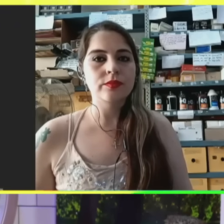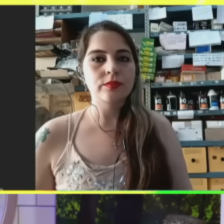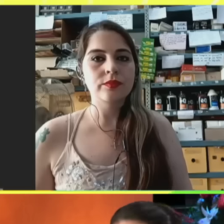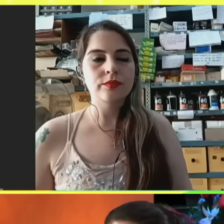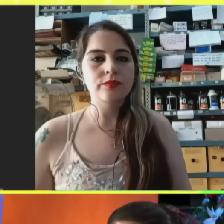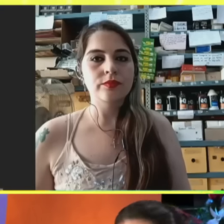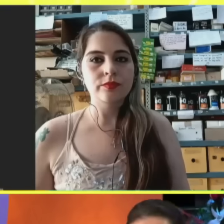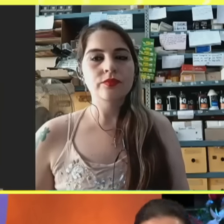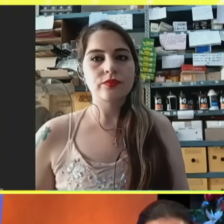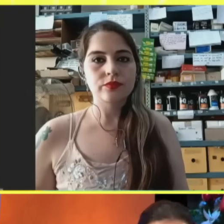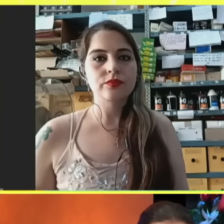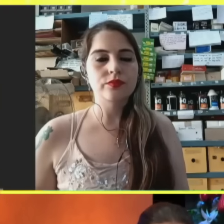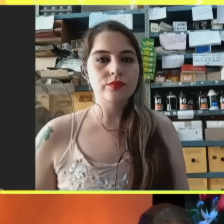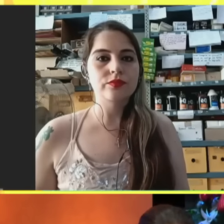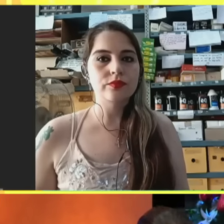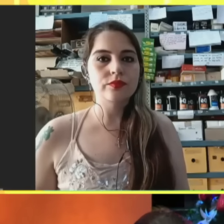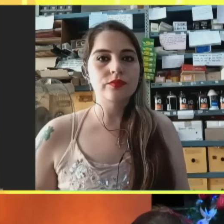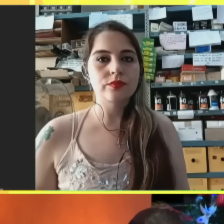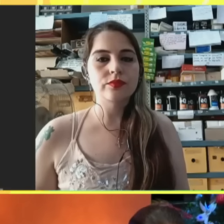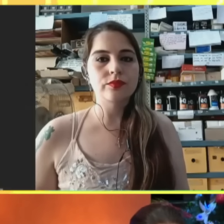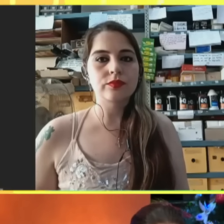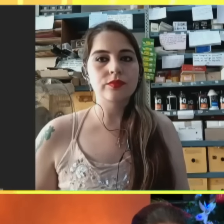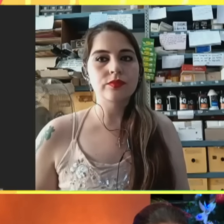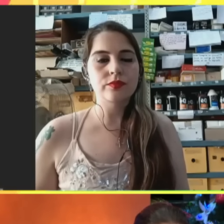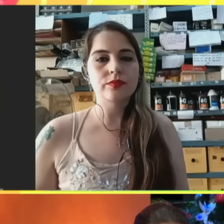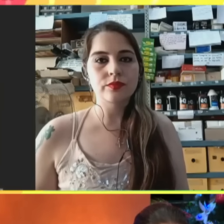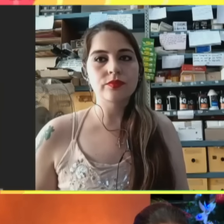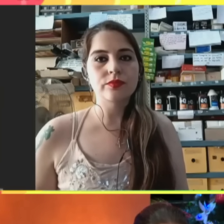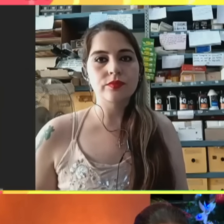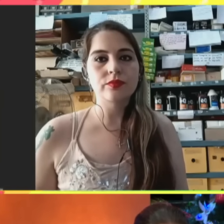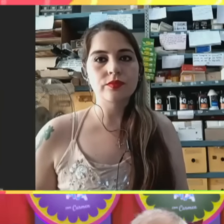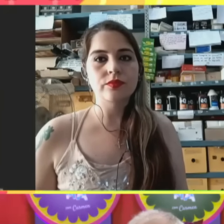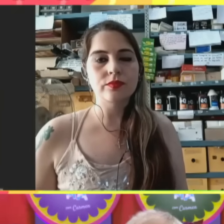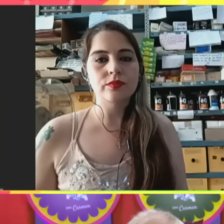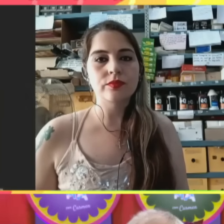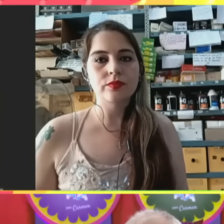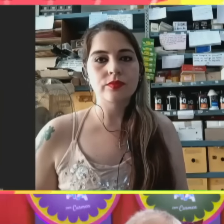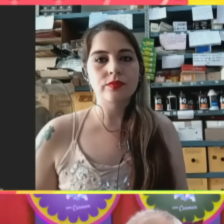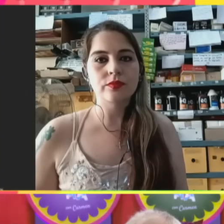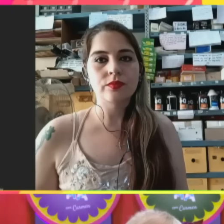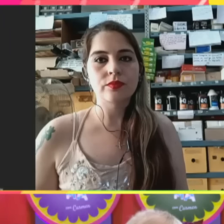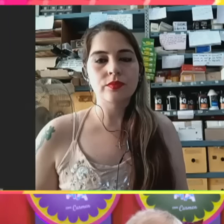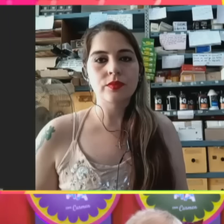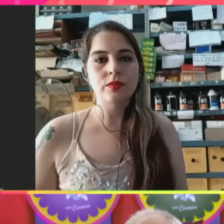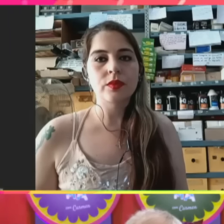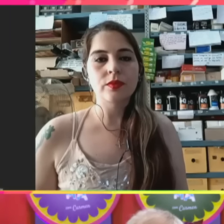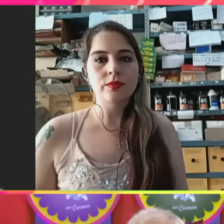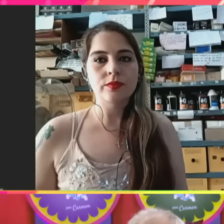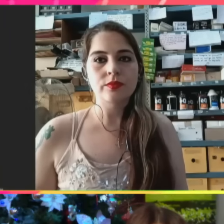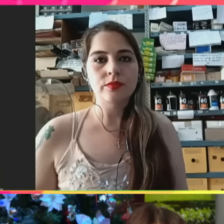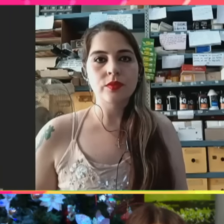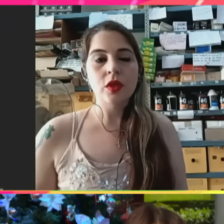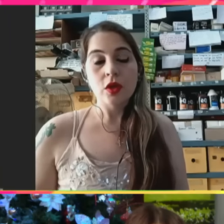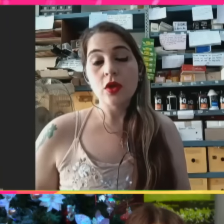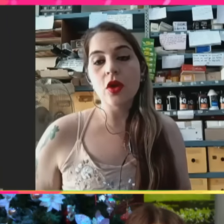oro, pero muy por bien. Por lo menos, claro, sin pasar hambre. Pasar, claro, no tener dónde vivir, lo básico, ni qué comer. Lo básico. Eso, decime si estoy equivocada, porque me lo